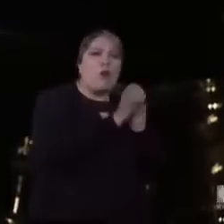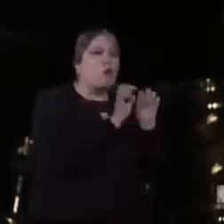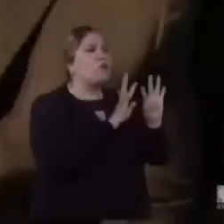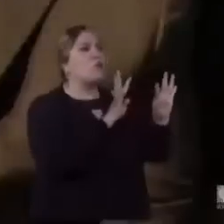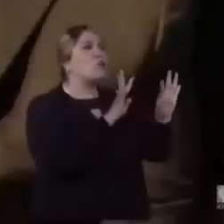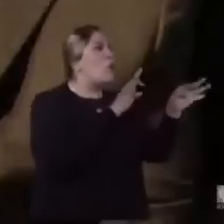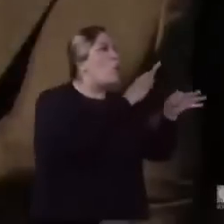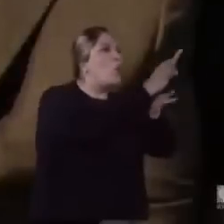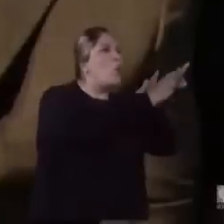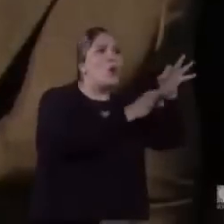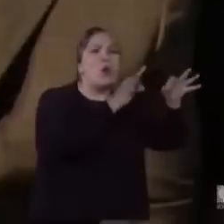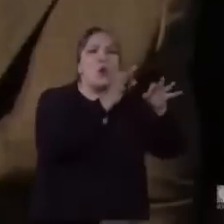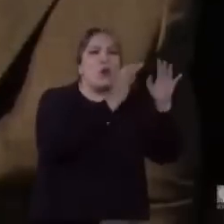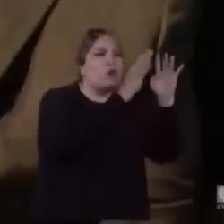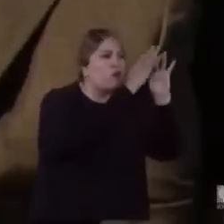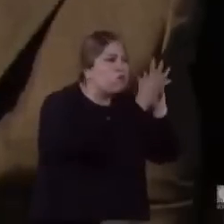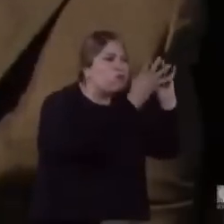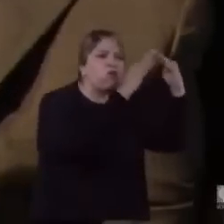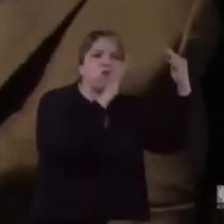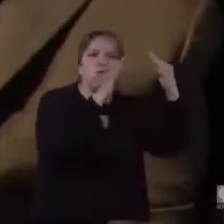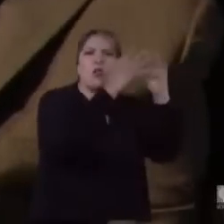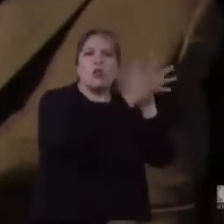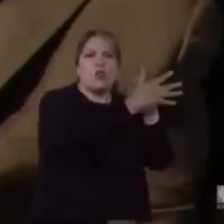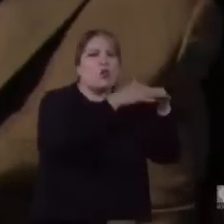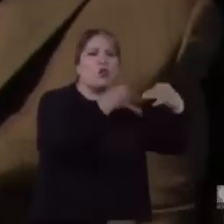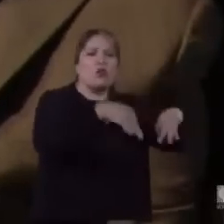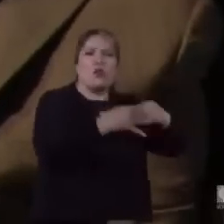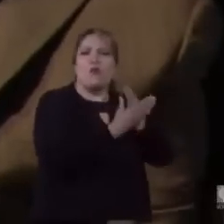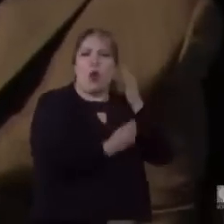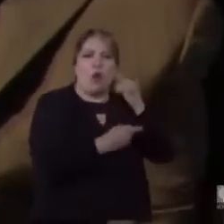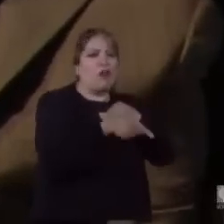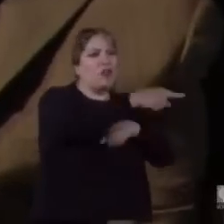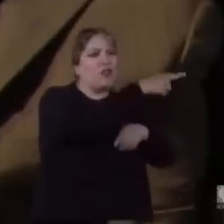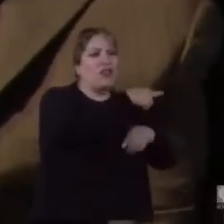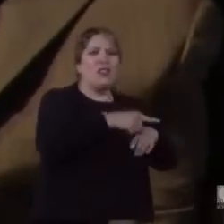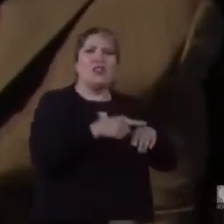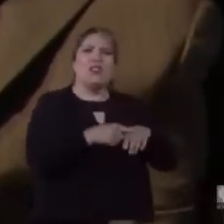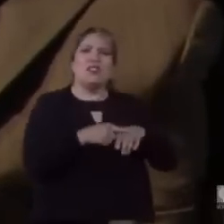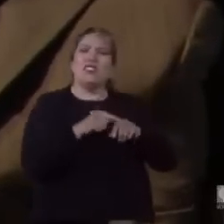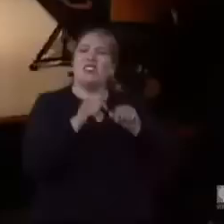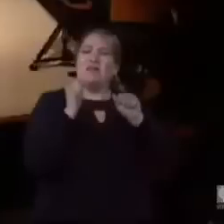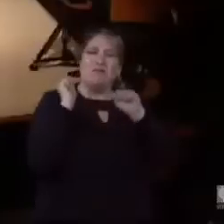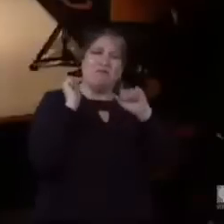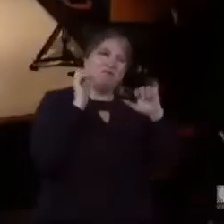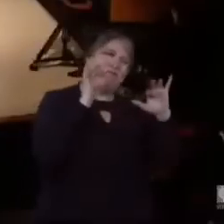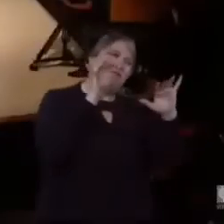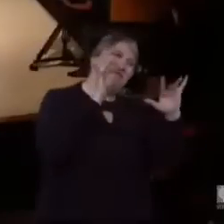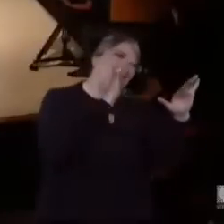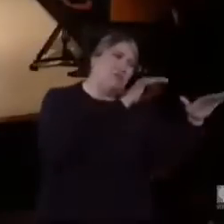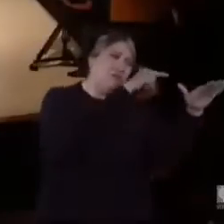Y los resguardos y los sectores populares que recibieron la avalancha de las masacres.